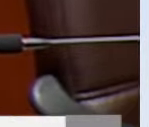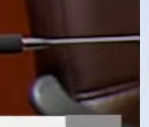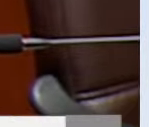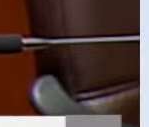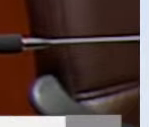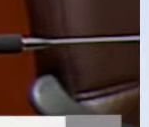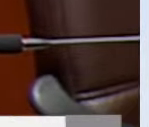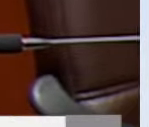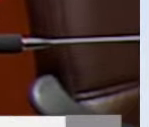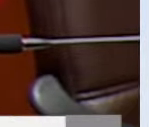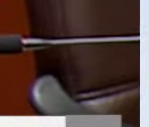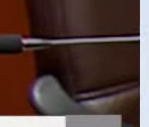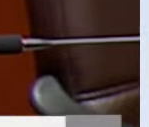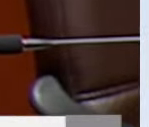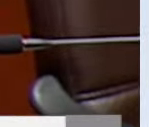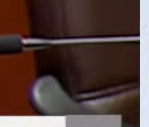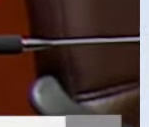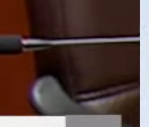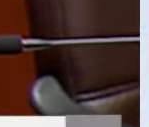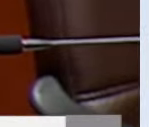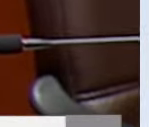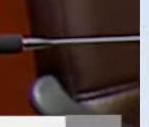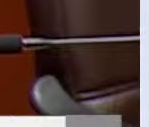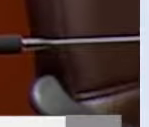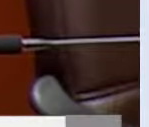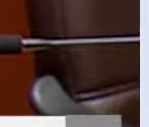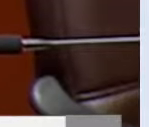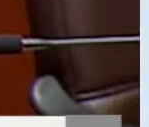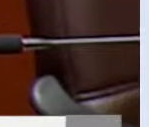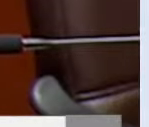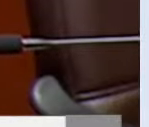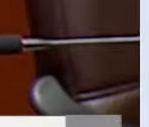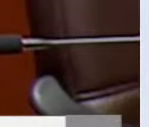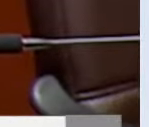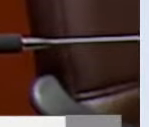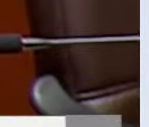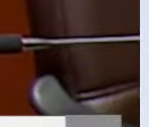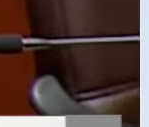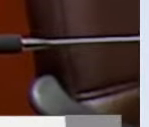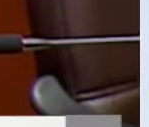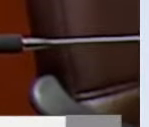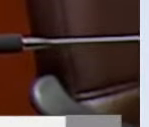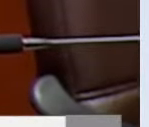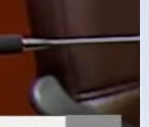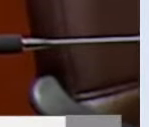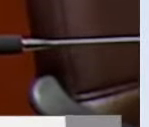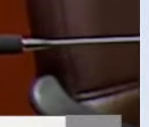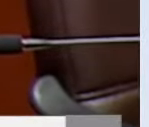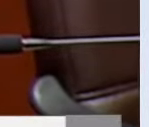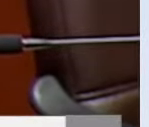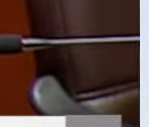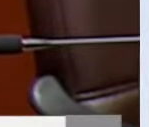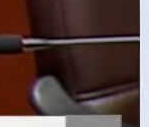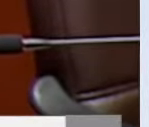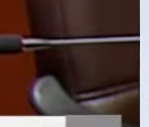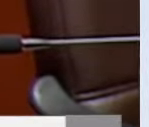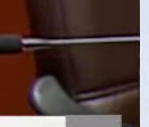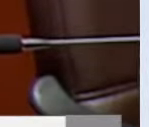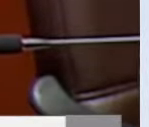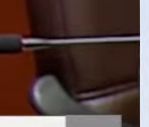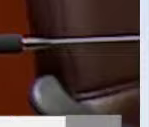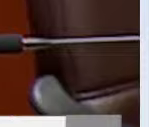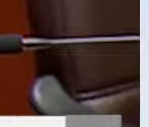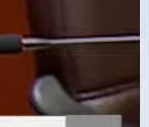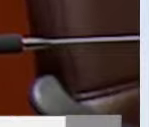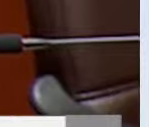14.500 pacientes, imagínense cómo es posible que estemos así sufriendo los niños, los adultos. Espero que haya empatía